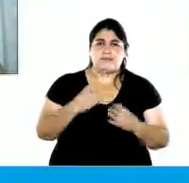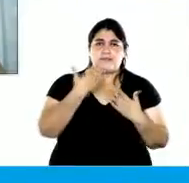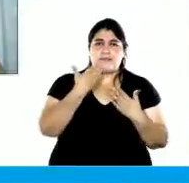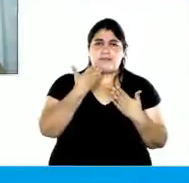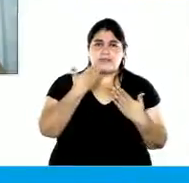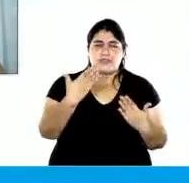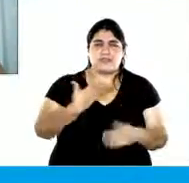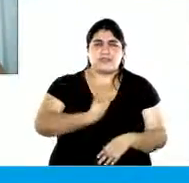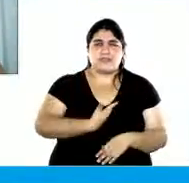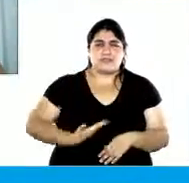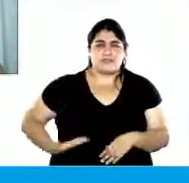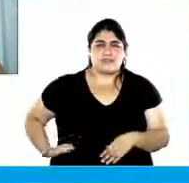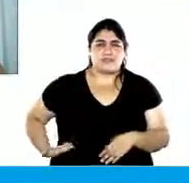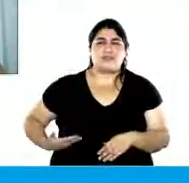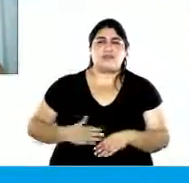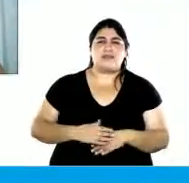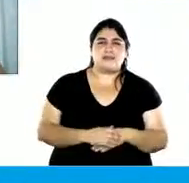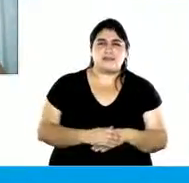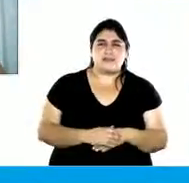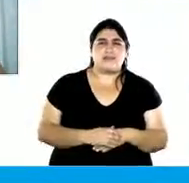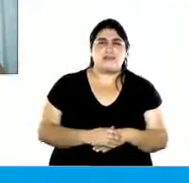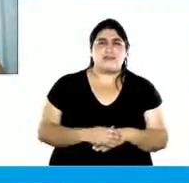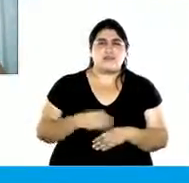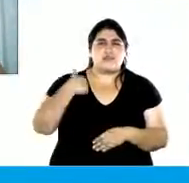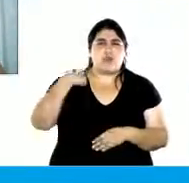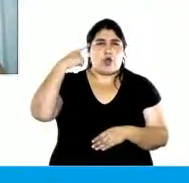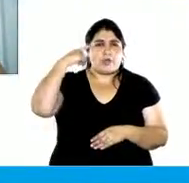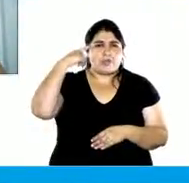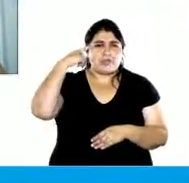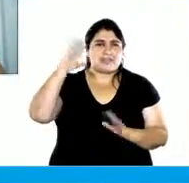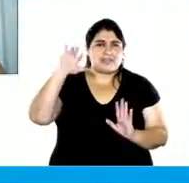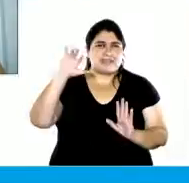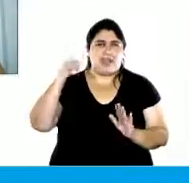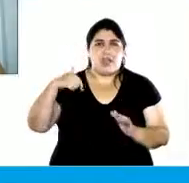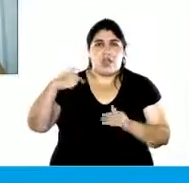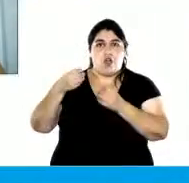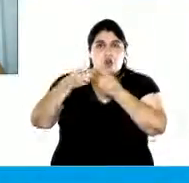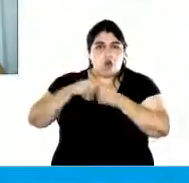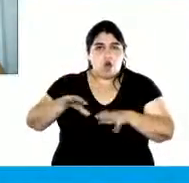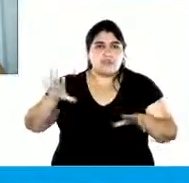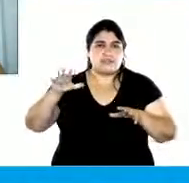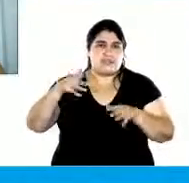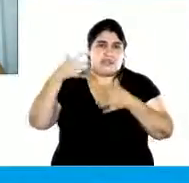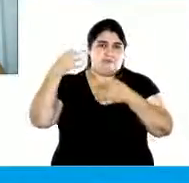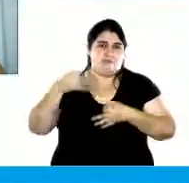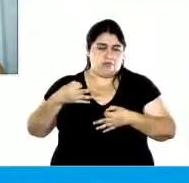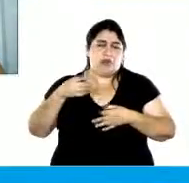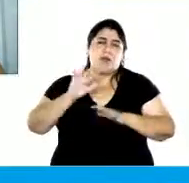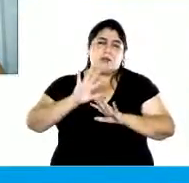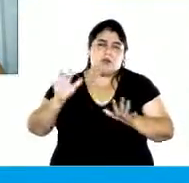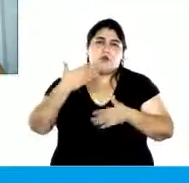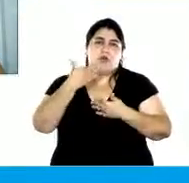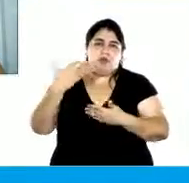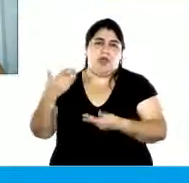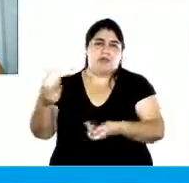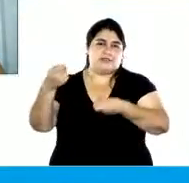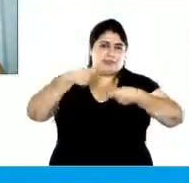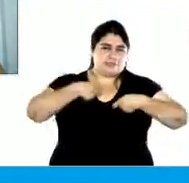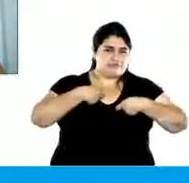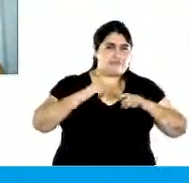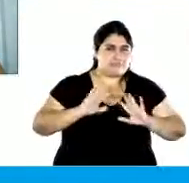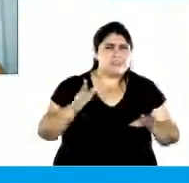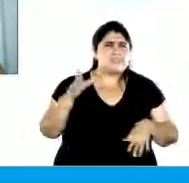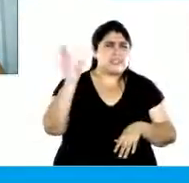Gracias, presidente. Bueno, pensé que íbamos a iniciar con el miembro informante, pero bueno, agradezco la posibilidad de tener la palabra. ¿Se me escucha